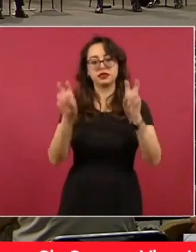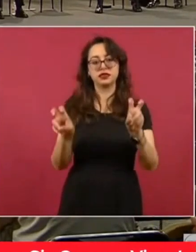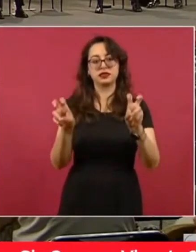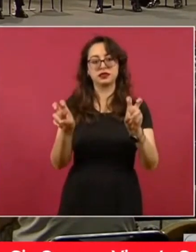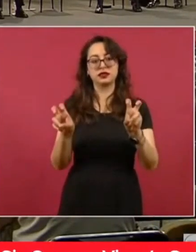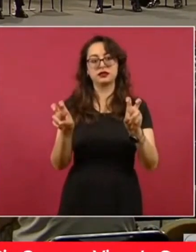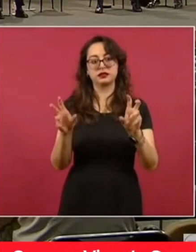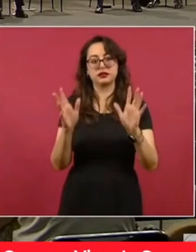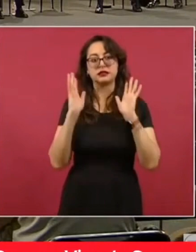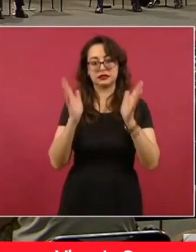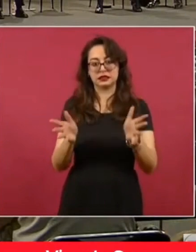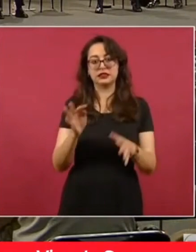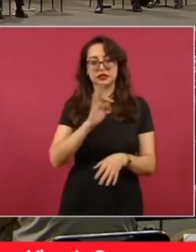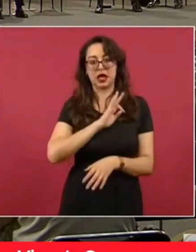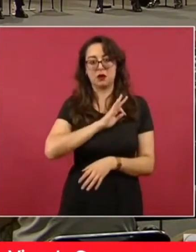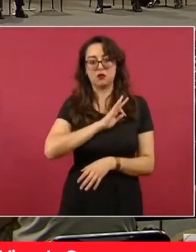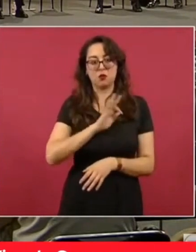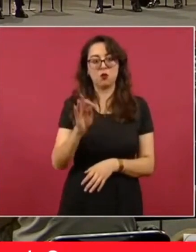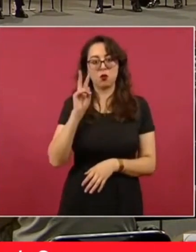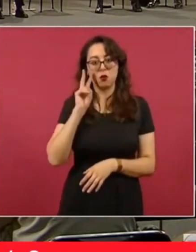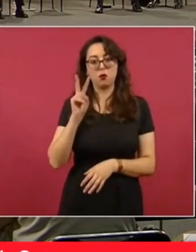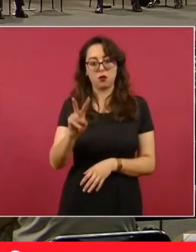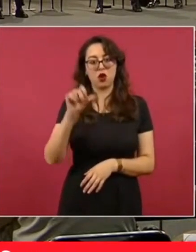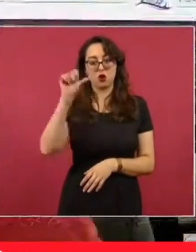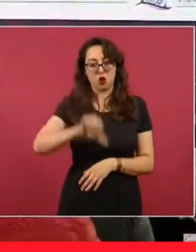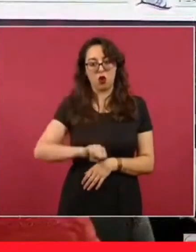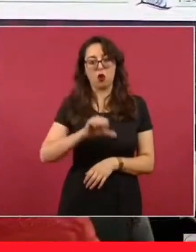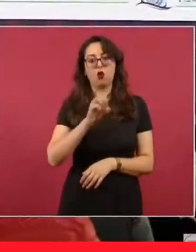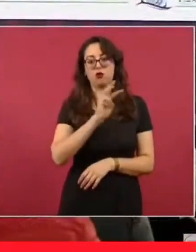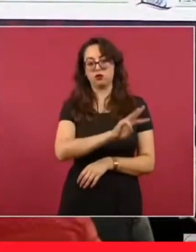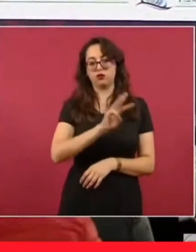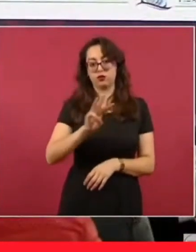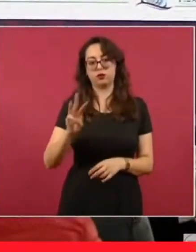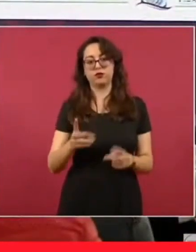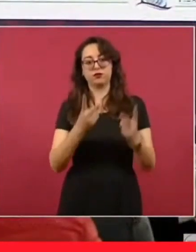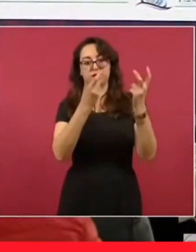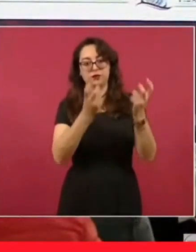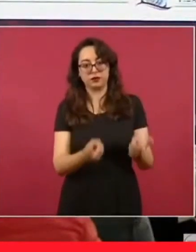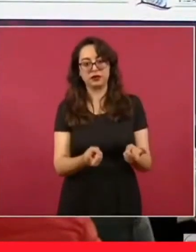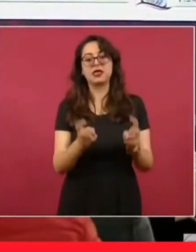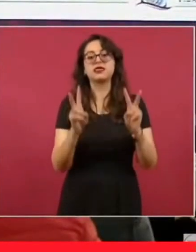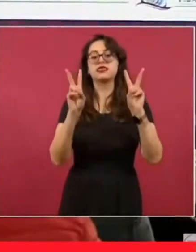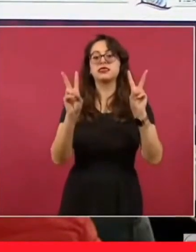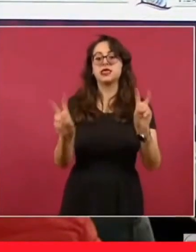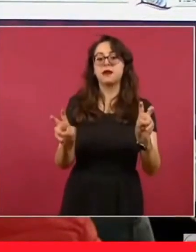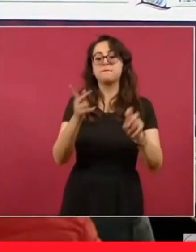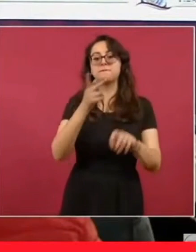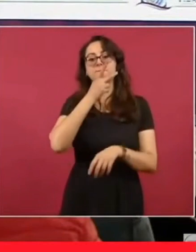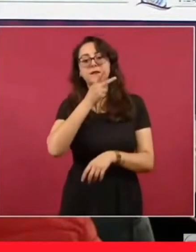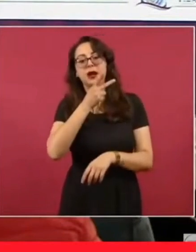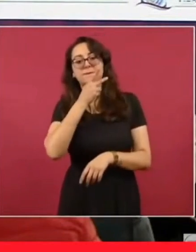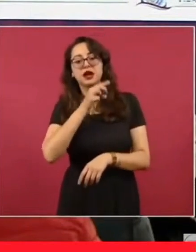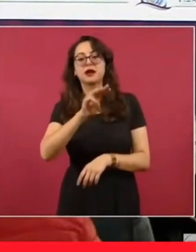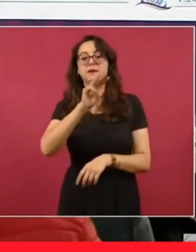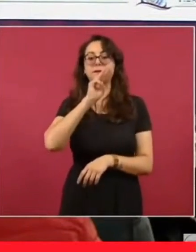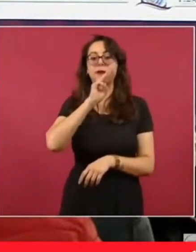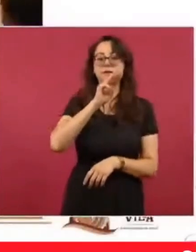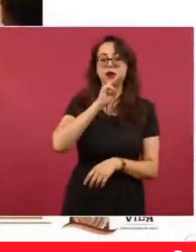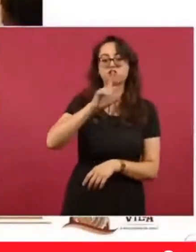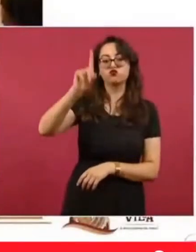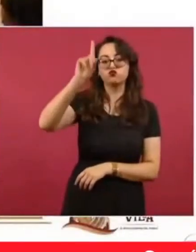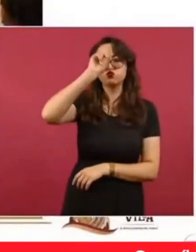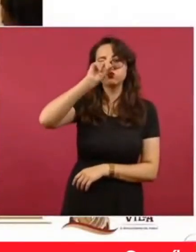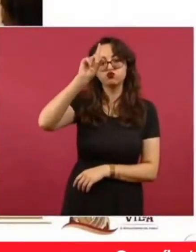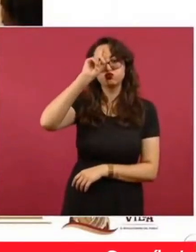sea, desde hoy ya está en el micrositio, Orientaciones para Madres, Padres y Familias. Lo que nosotros